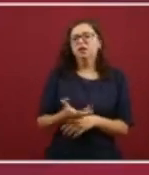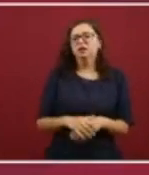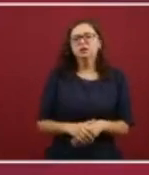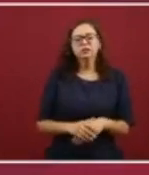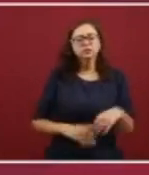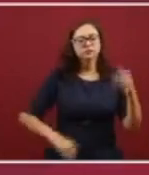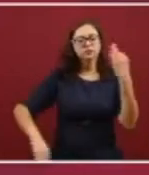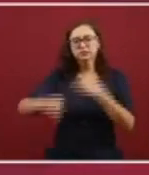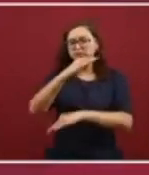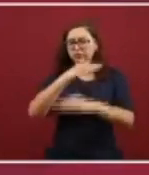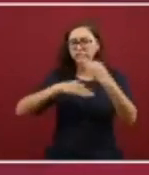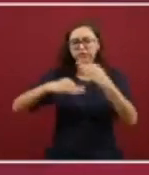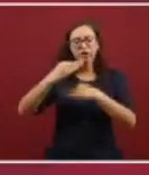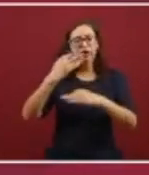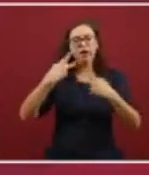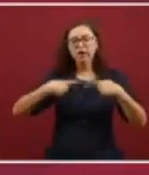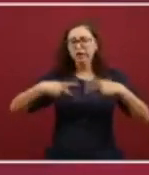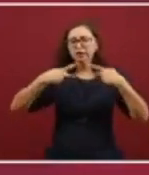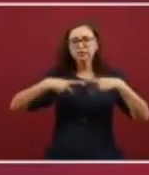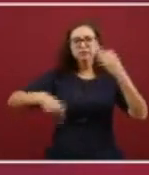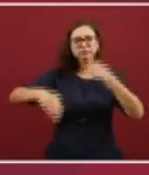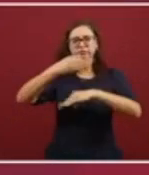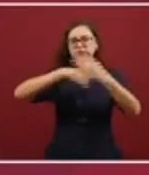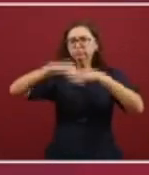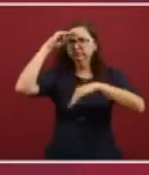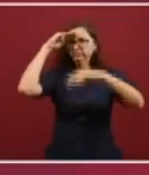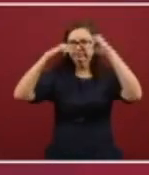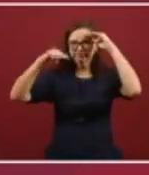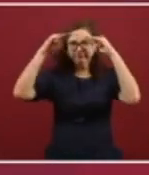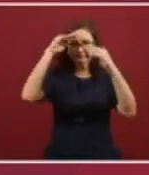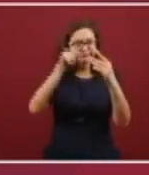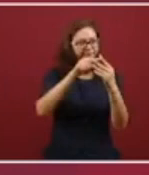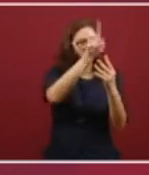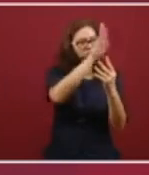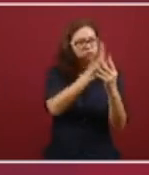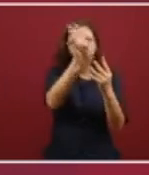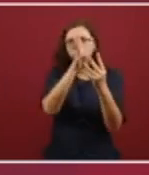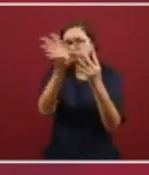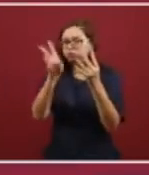de todas las corrientes del pensamiento. El gobierno es de todos.